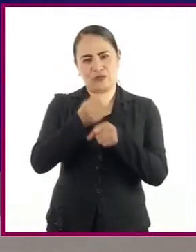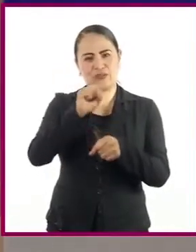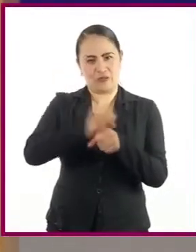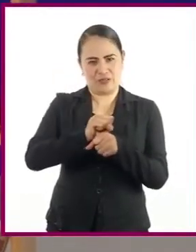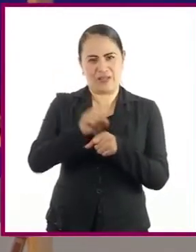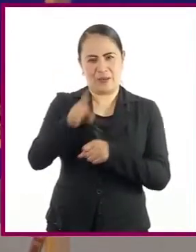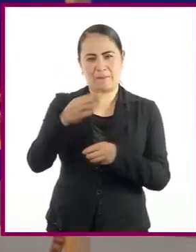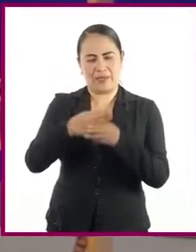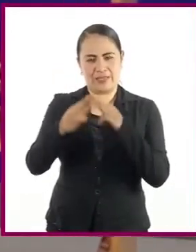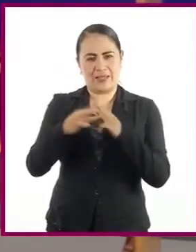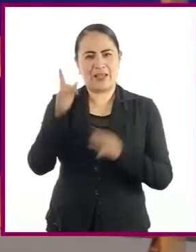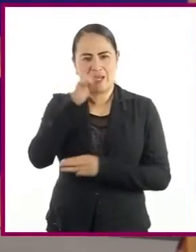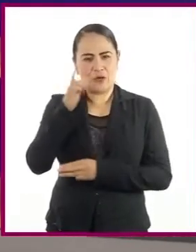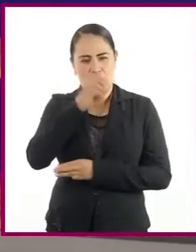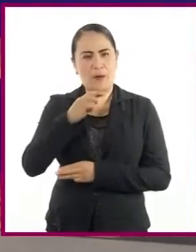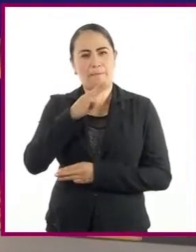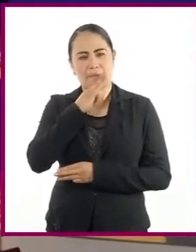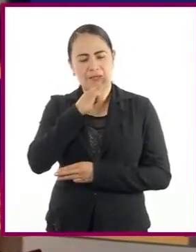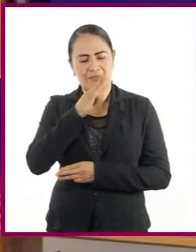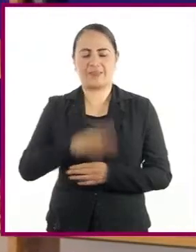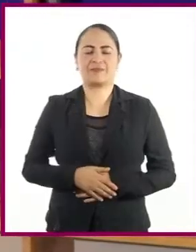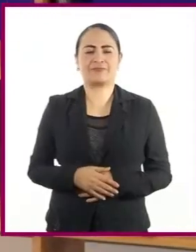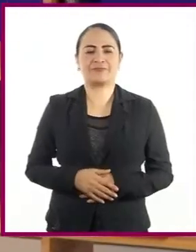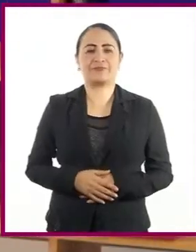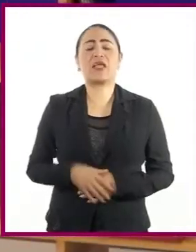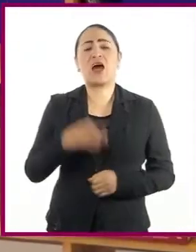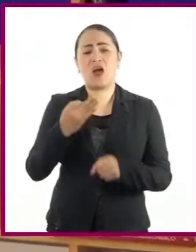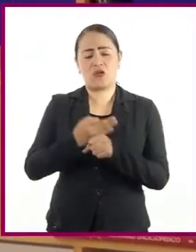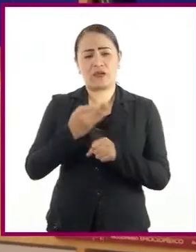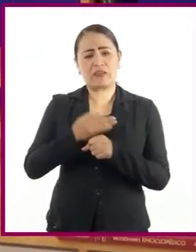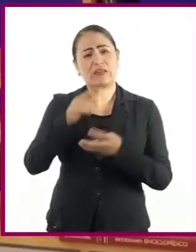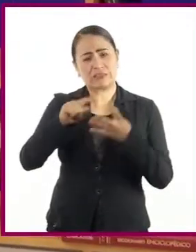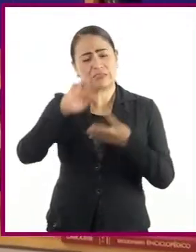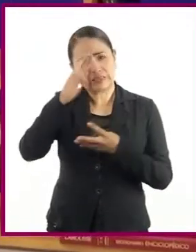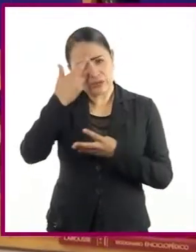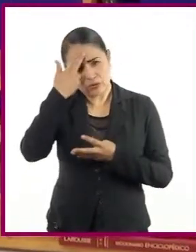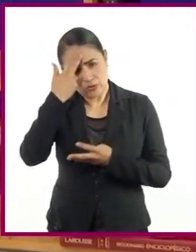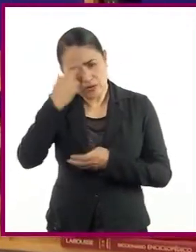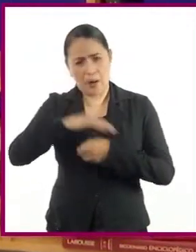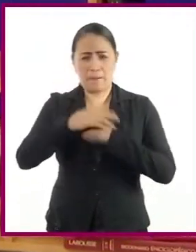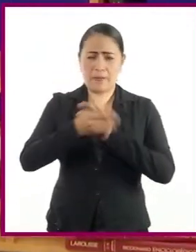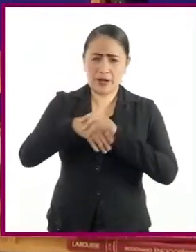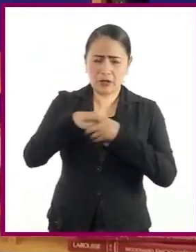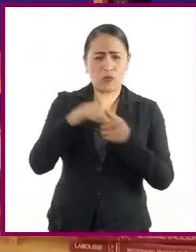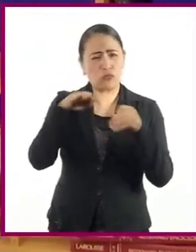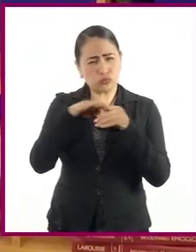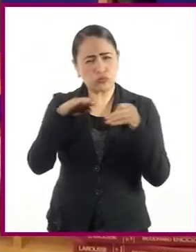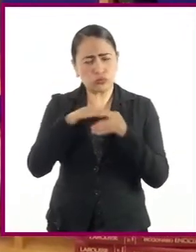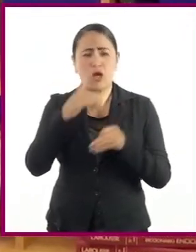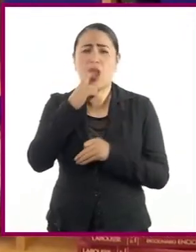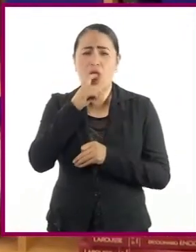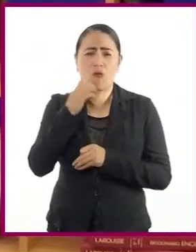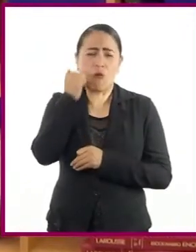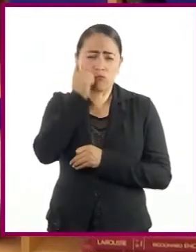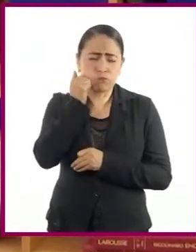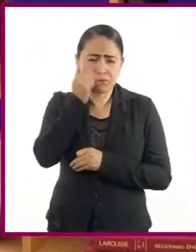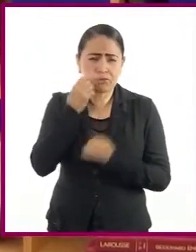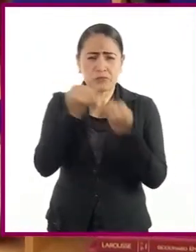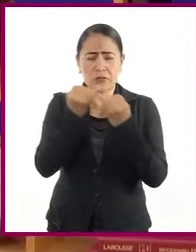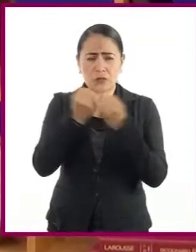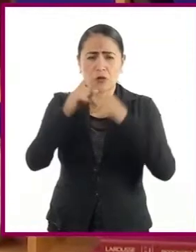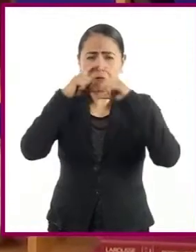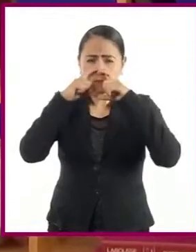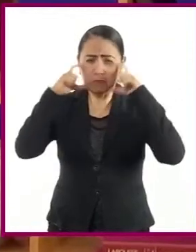Antes de iniciar, les recuerdo que debemos seguir cuidándonos, lavando frecuentemente nuestras manos con agua y abundante jabón, usando